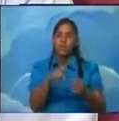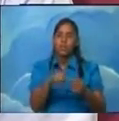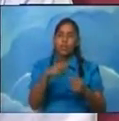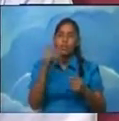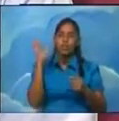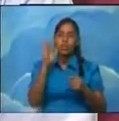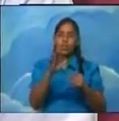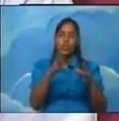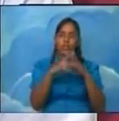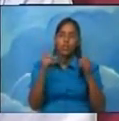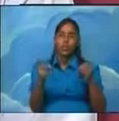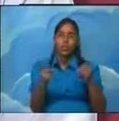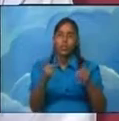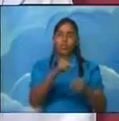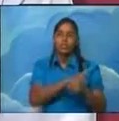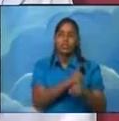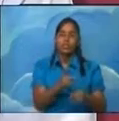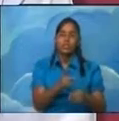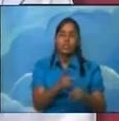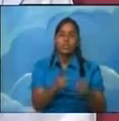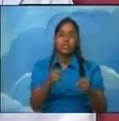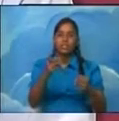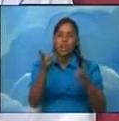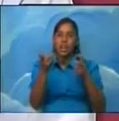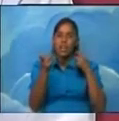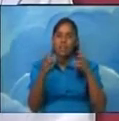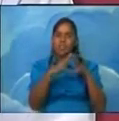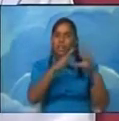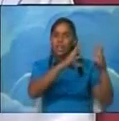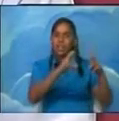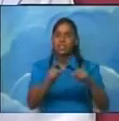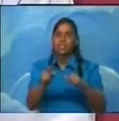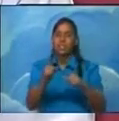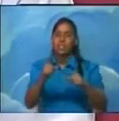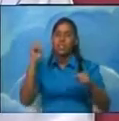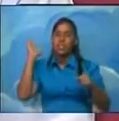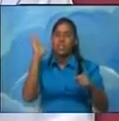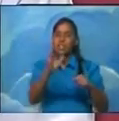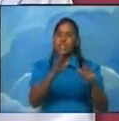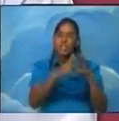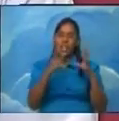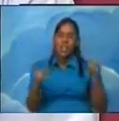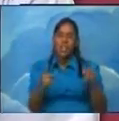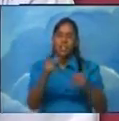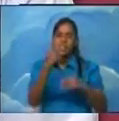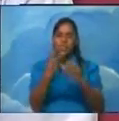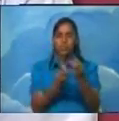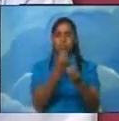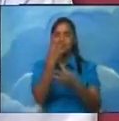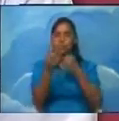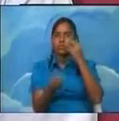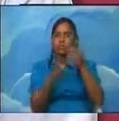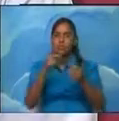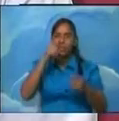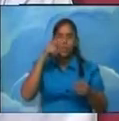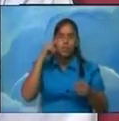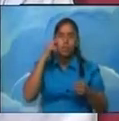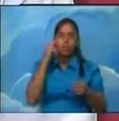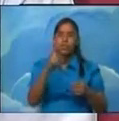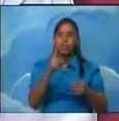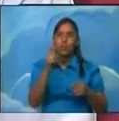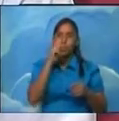los espías de revisar la tierra y traer ese racimo de uva que lo traía entre dos